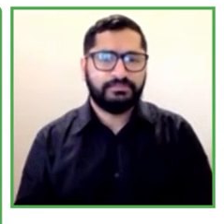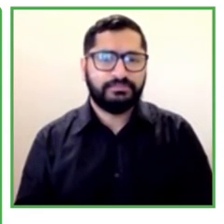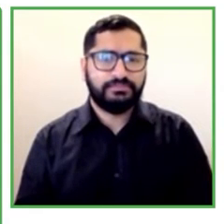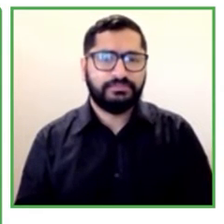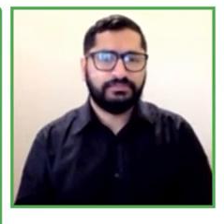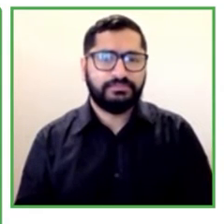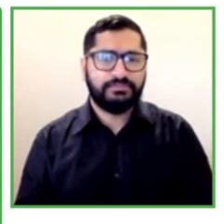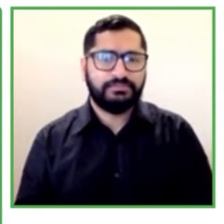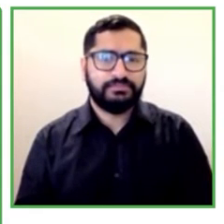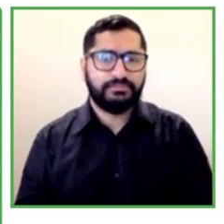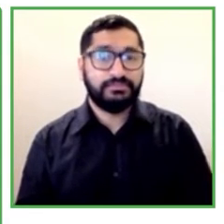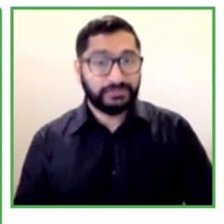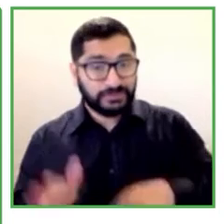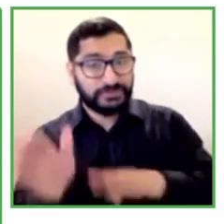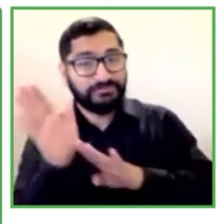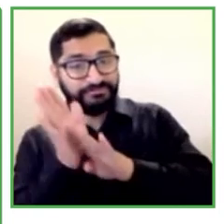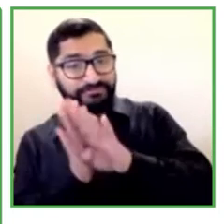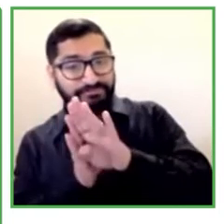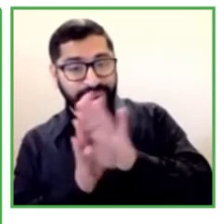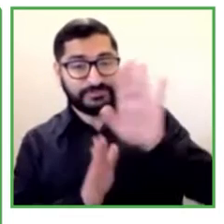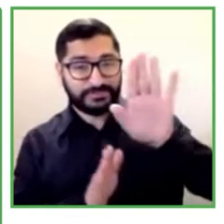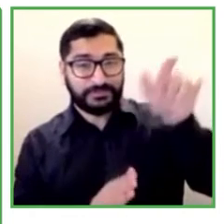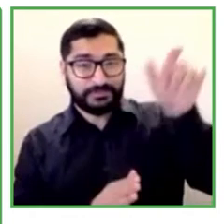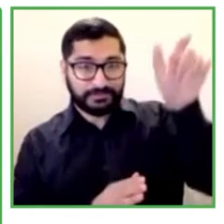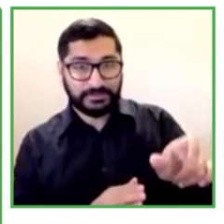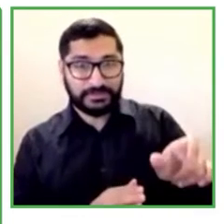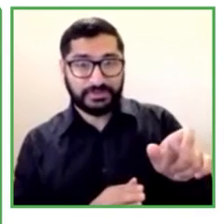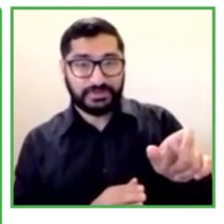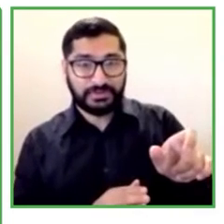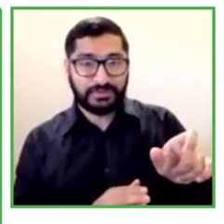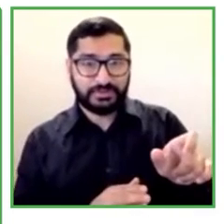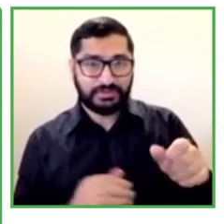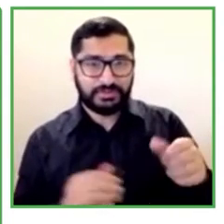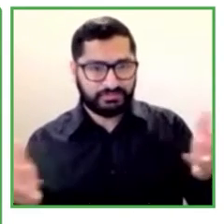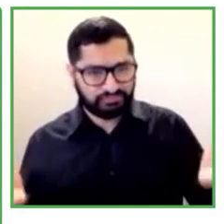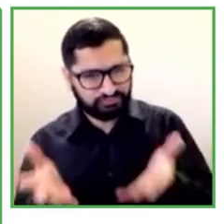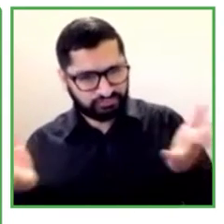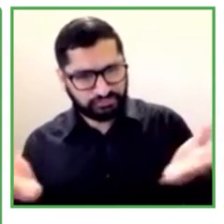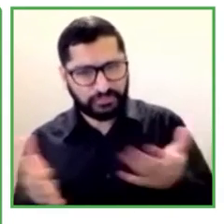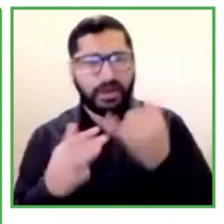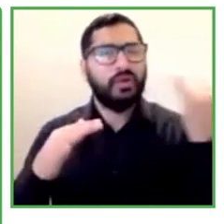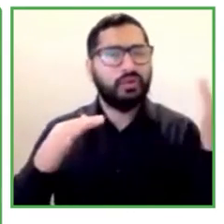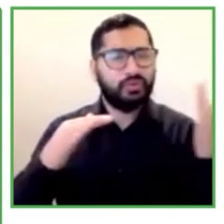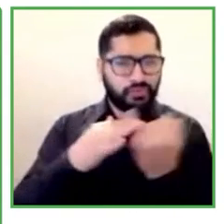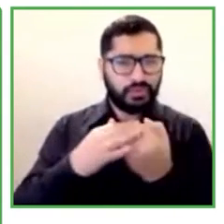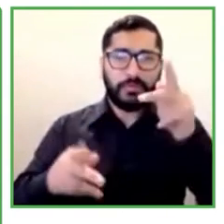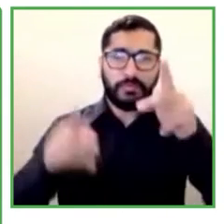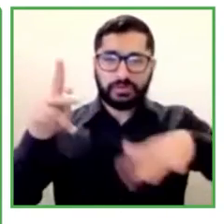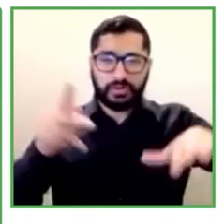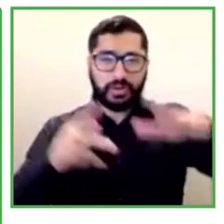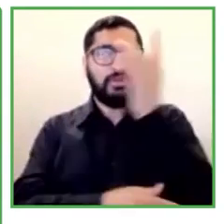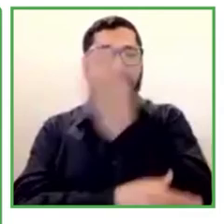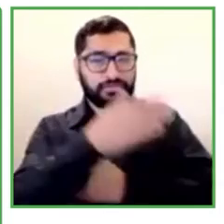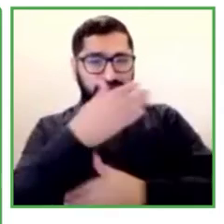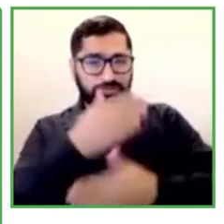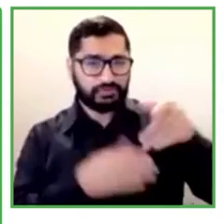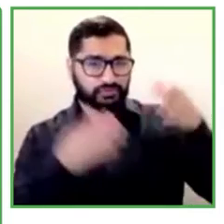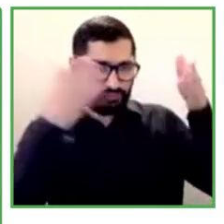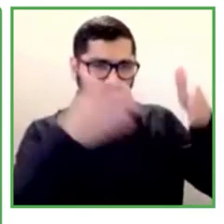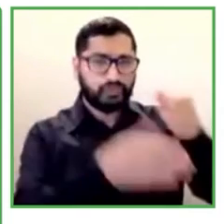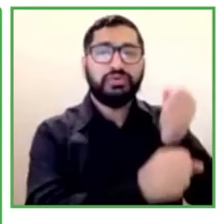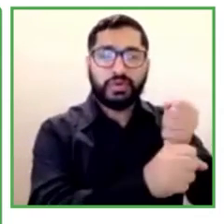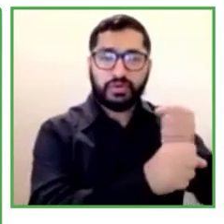están promoviendo la inclusión de personas con discapacidades en el lugar de trabajo y están entregando accesibilidad